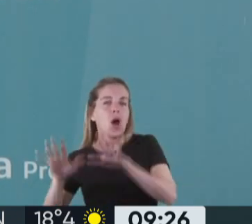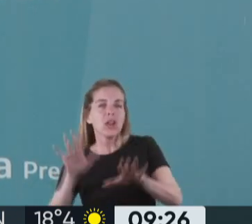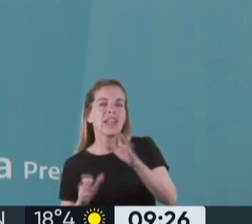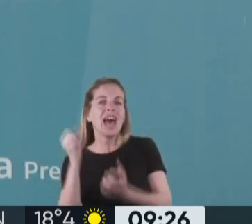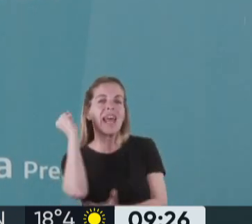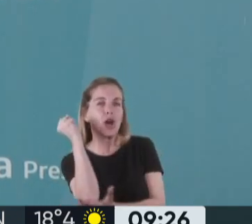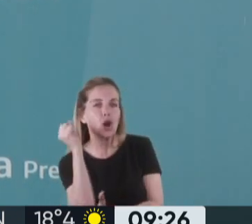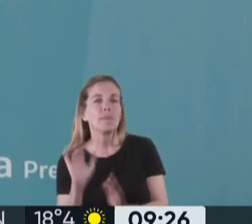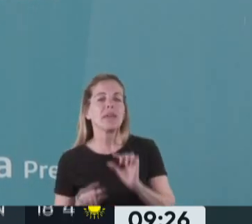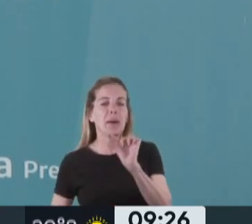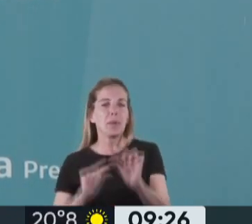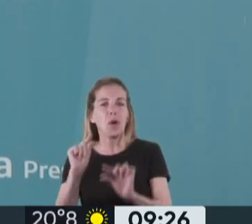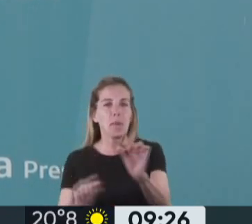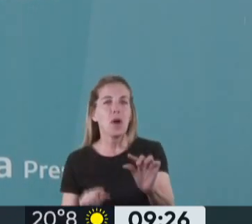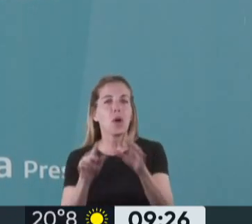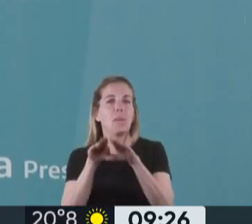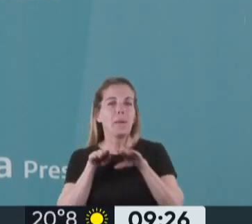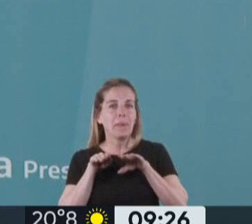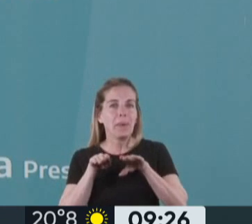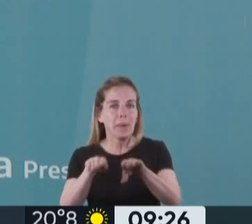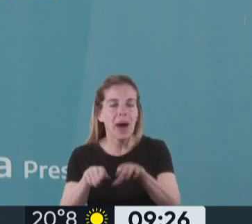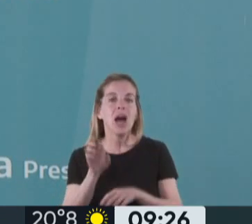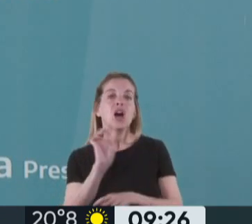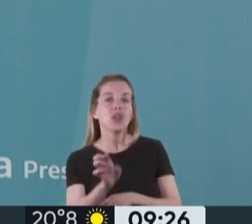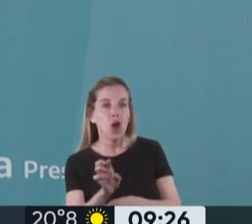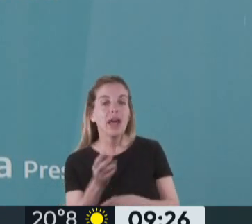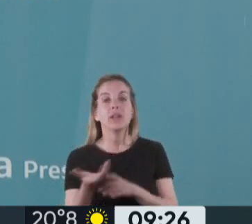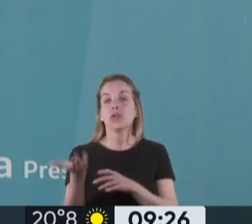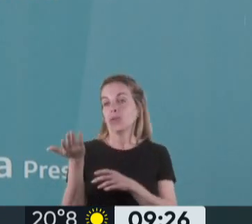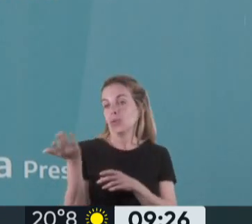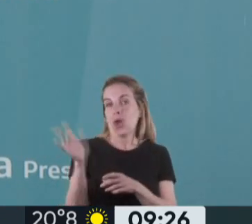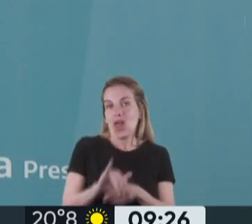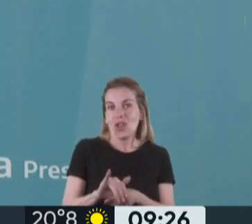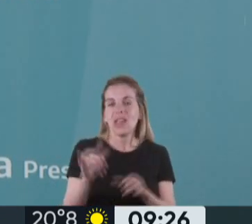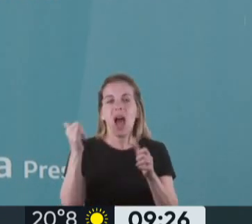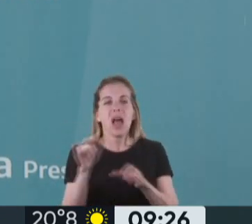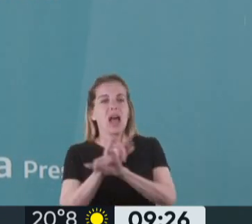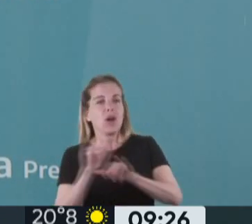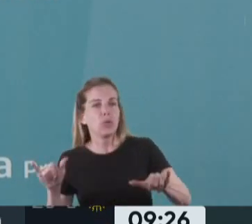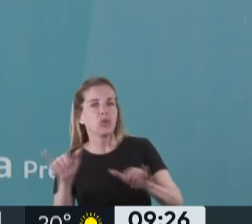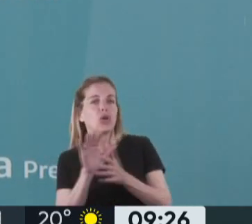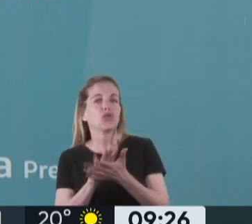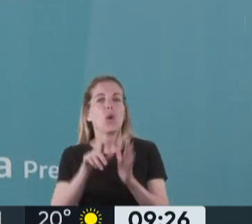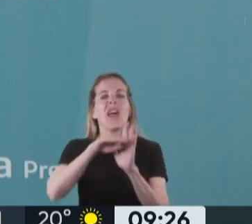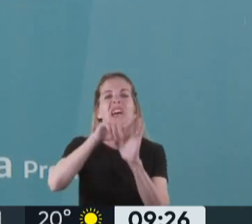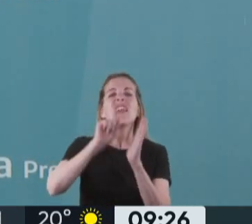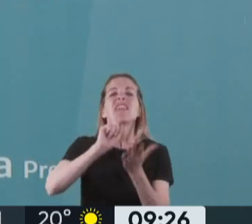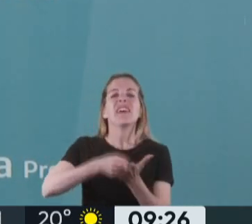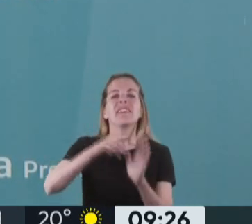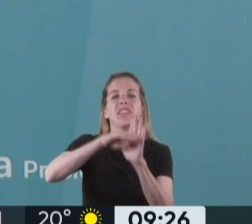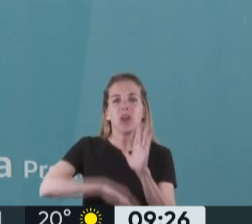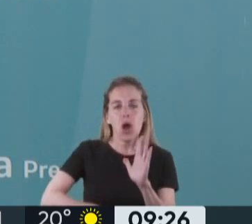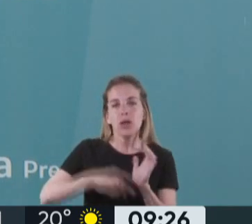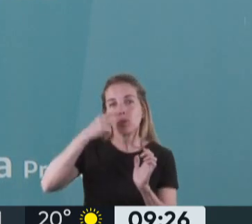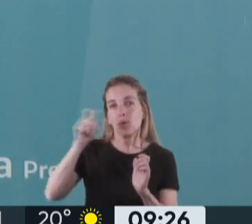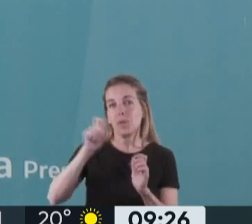diferentes dólares, que todos los días se anuncian nuevas medidas y se llevan adelante nuevas medidas y que ha marcado en los últimos